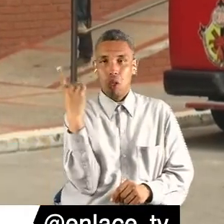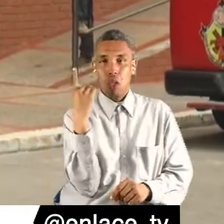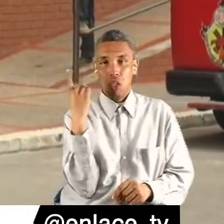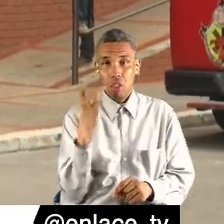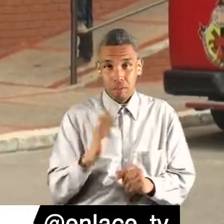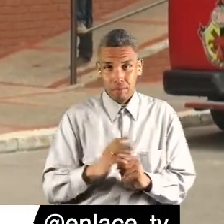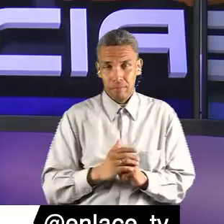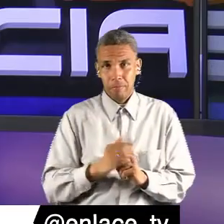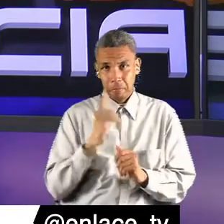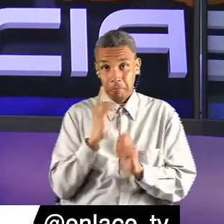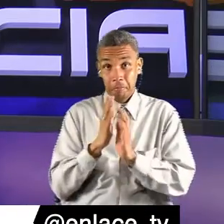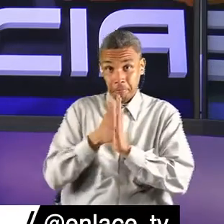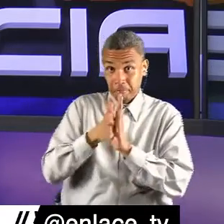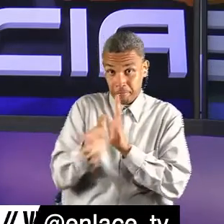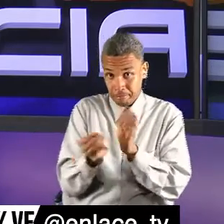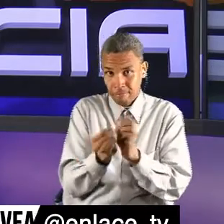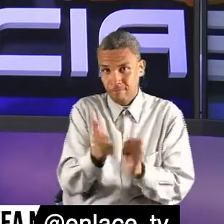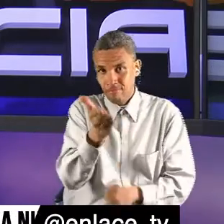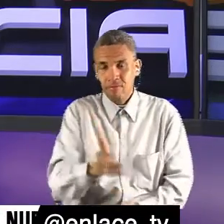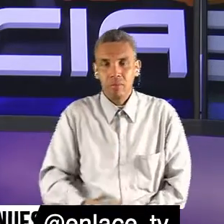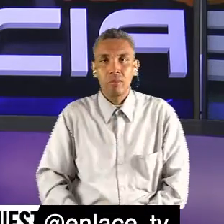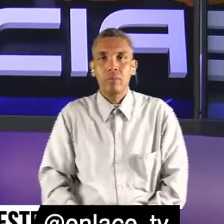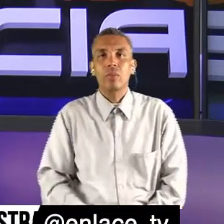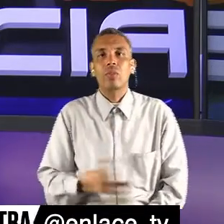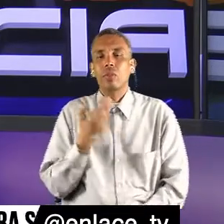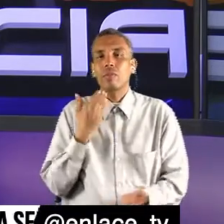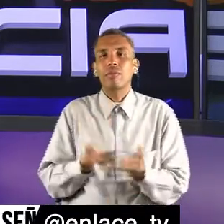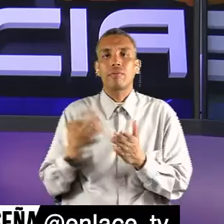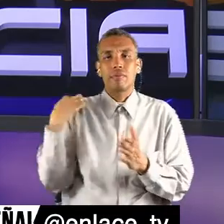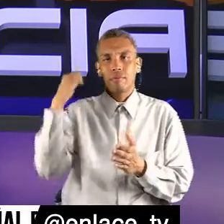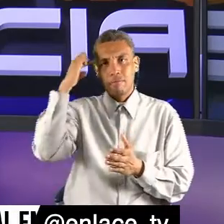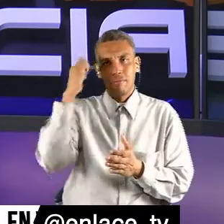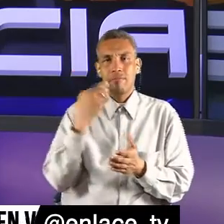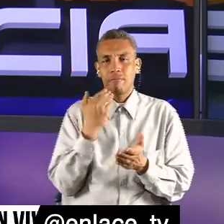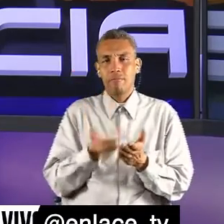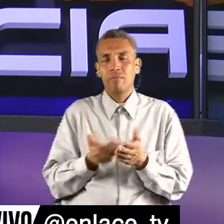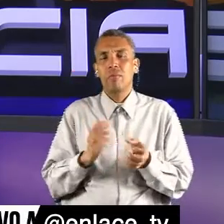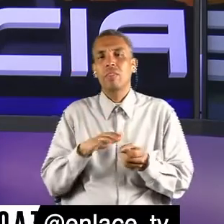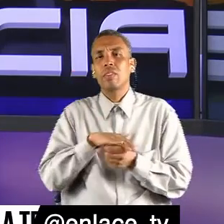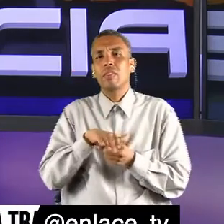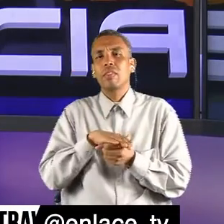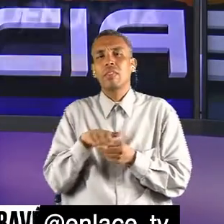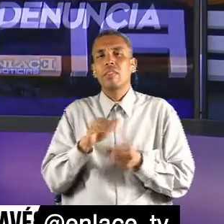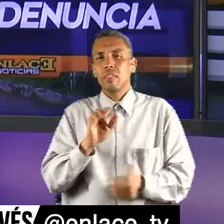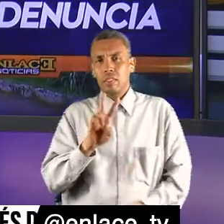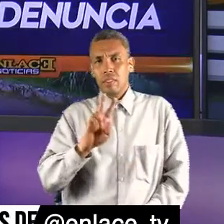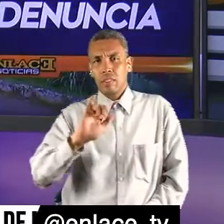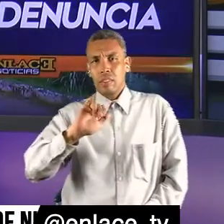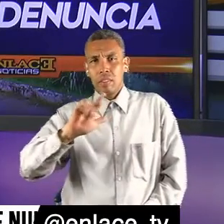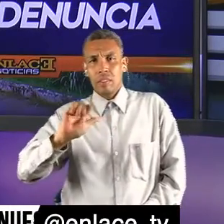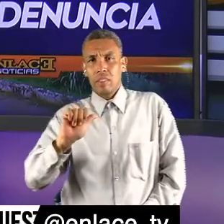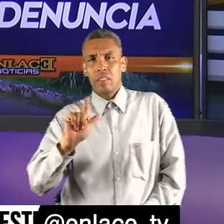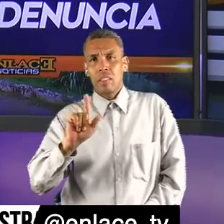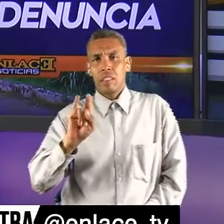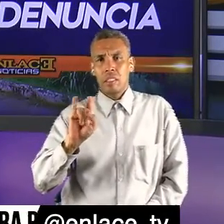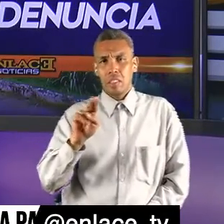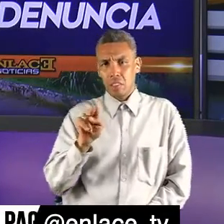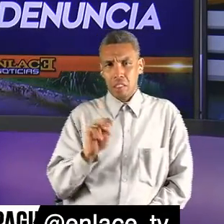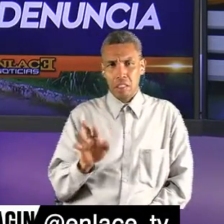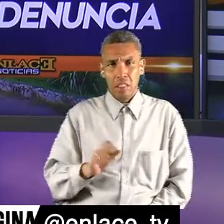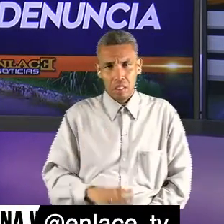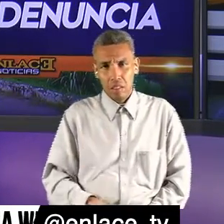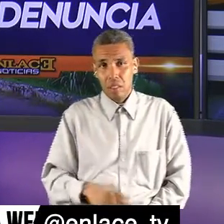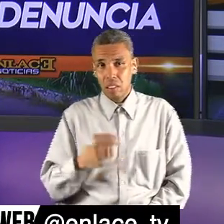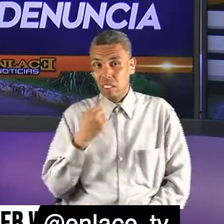tardes. Gracias, Pedro. Muy buenas tardes para usted. Y habitantes del barrio Villaluz denuncian una posible red de mafia en la unidad de restitución